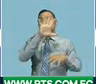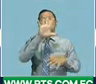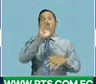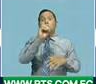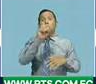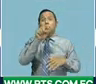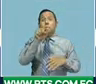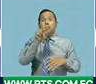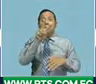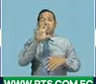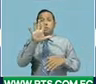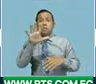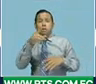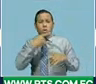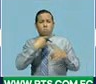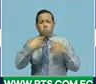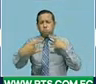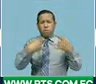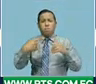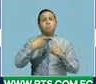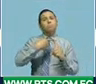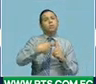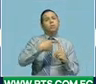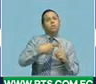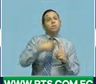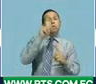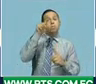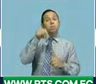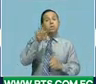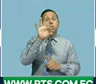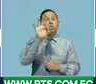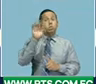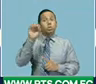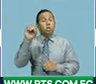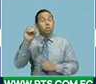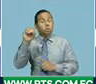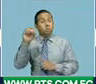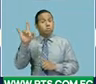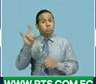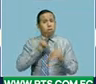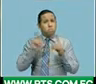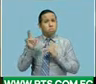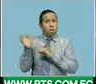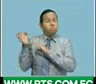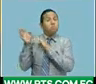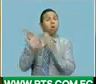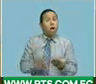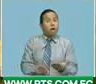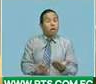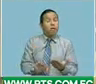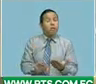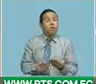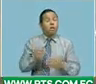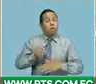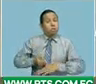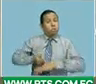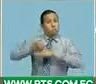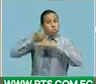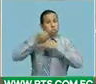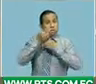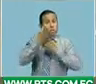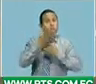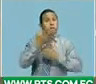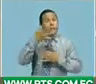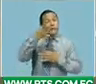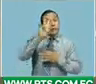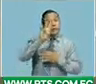los pacientes COVID positivo y 1.952 fallecidos entre positivos y probables. Desde la autoridad se informa que desde el 17 de